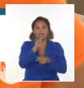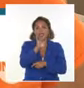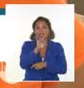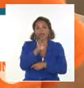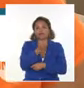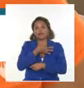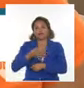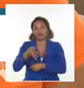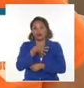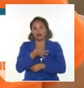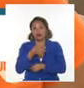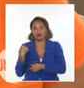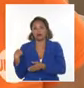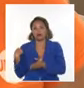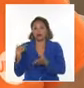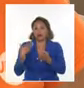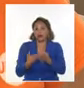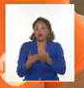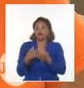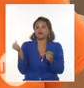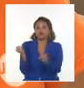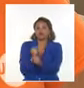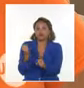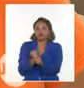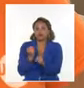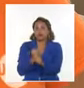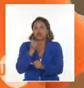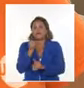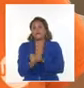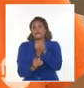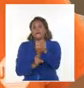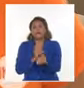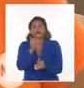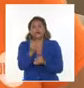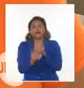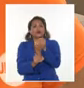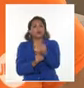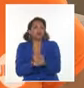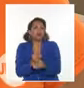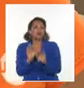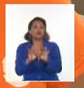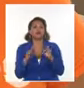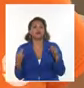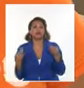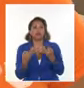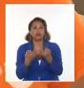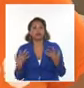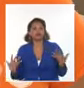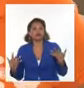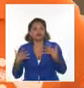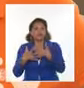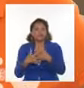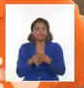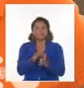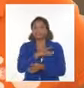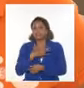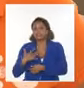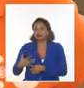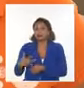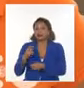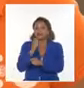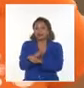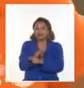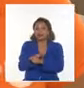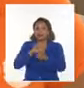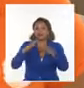de los 20 que hemos estado trabajando en un proceso de familiarización y de sensibilización y capacitación de